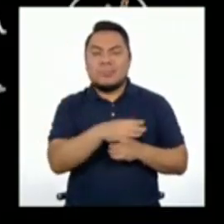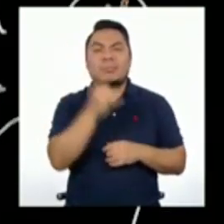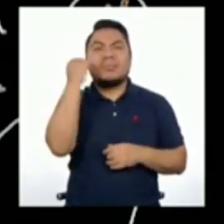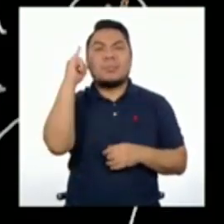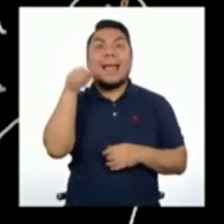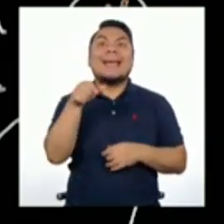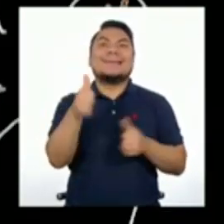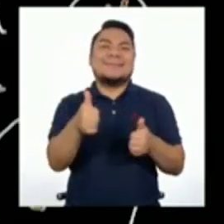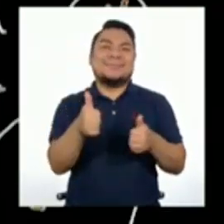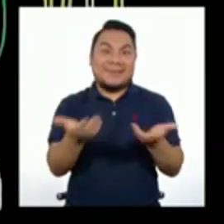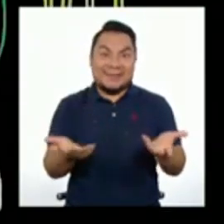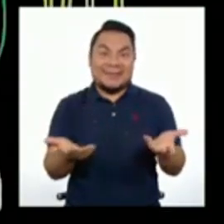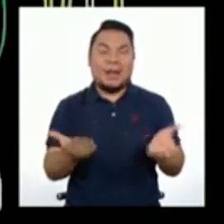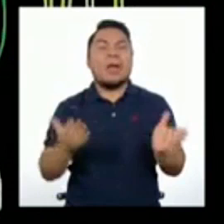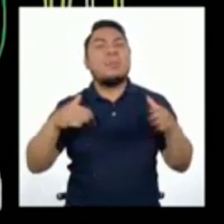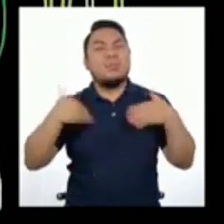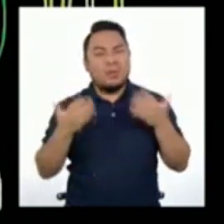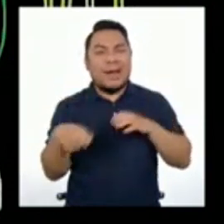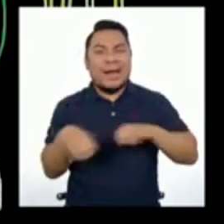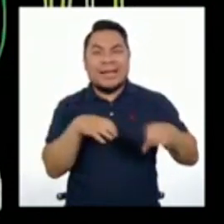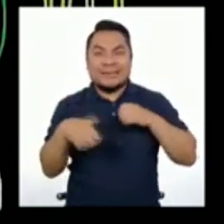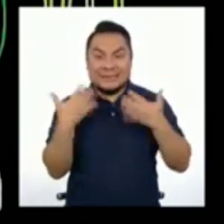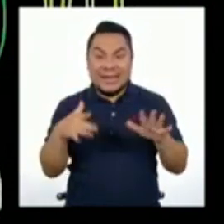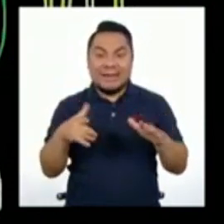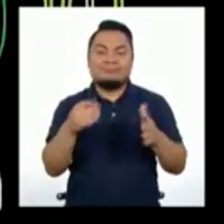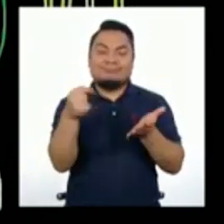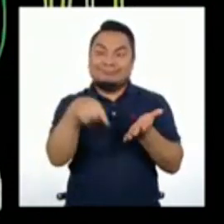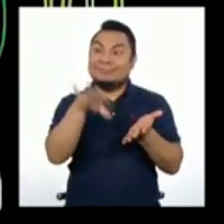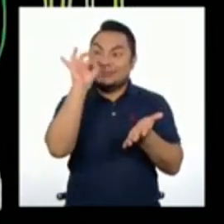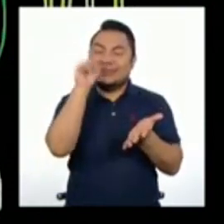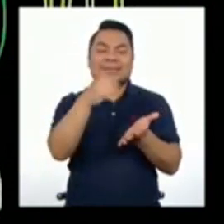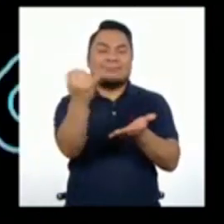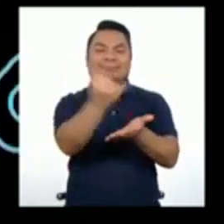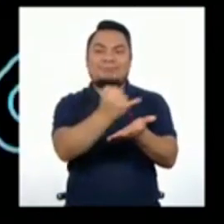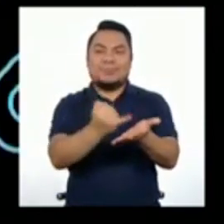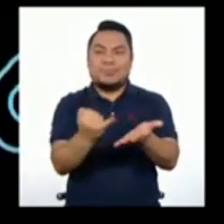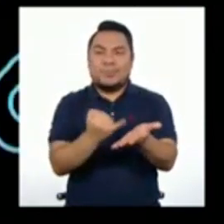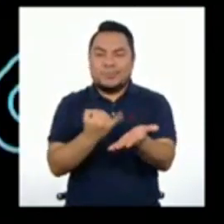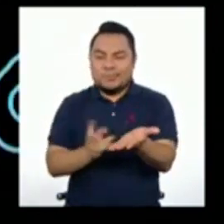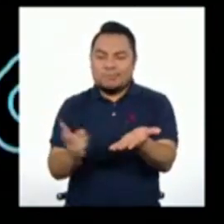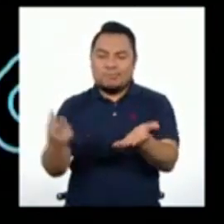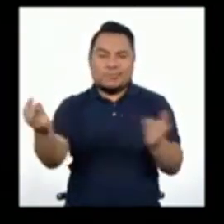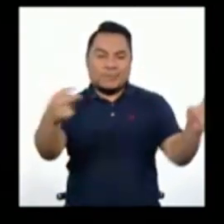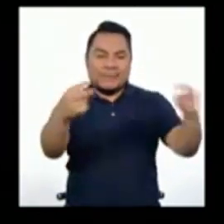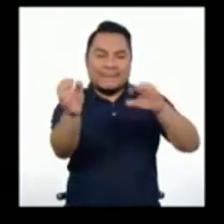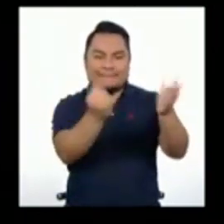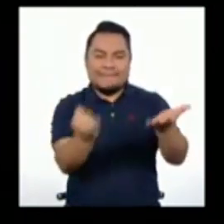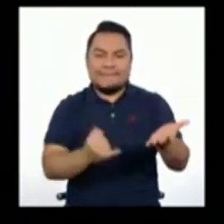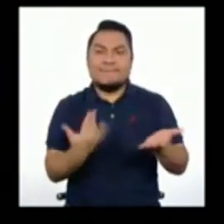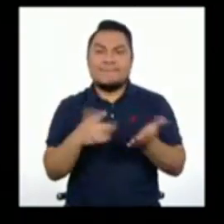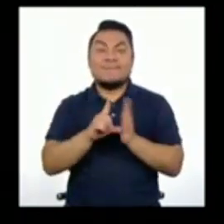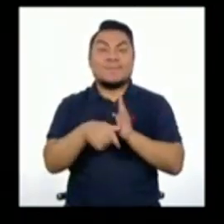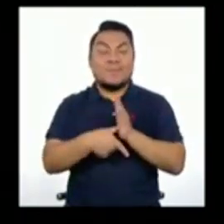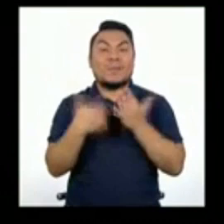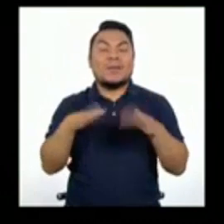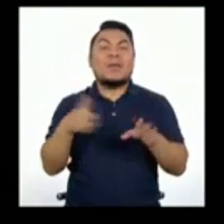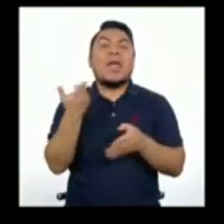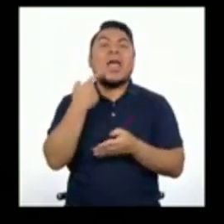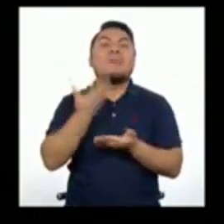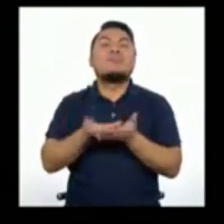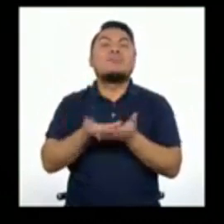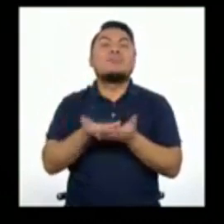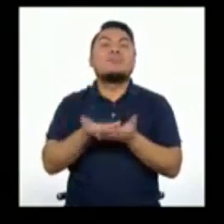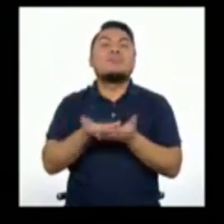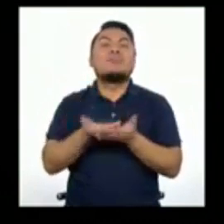resulte. Y ahora sí, podemos hacer una maqueta, o sea, nuestro primer prototipo, y probarlo por última vez.